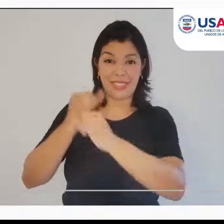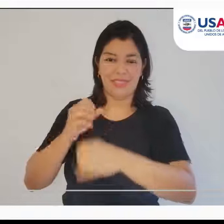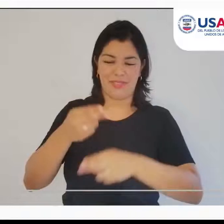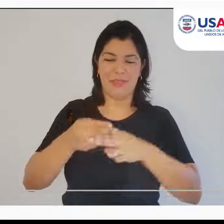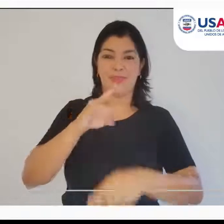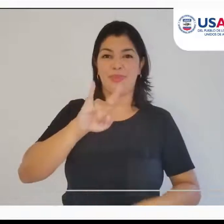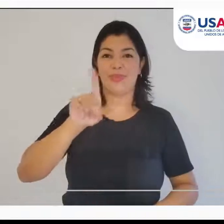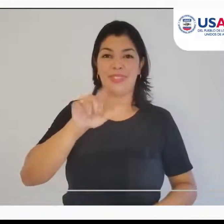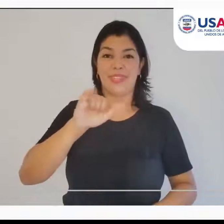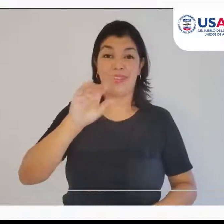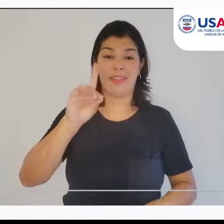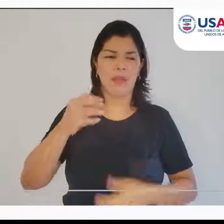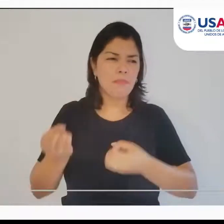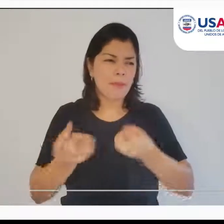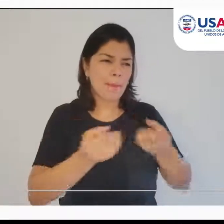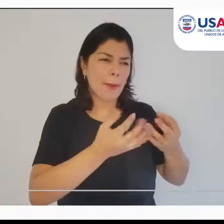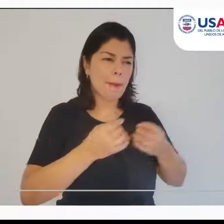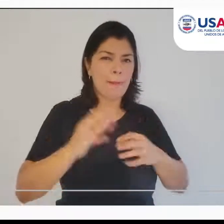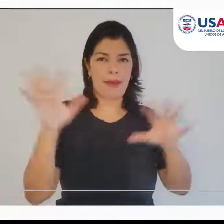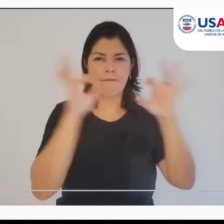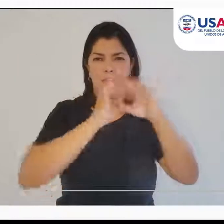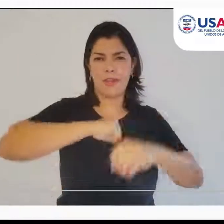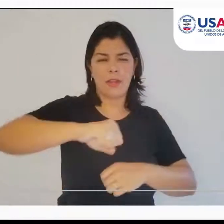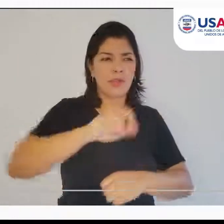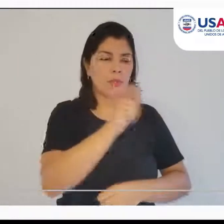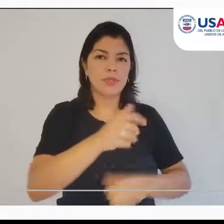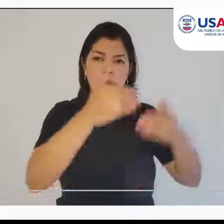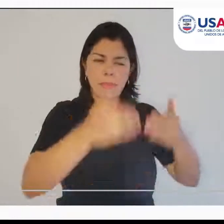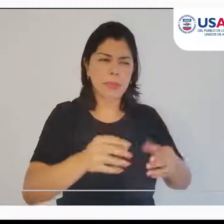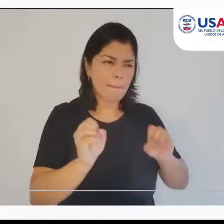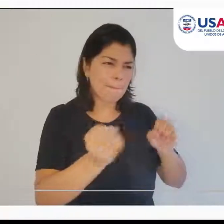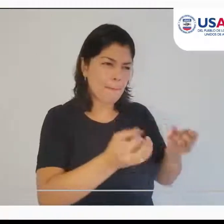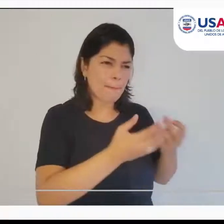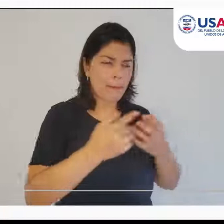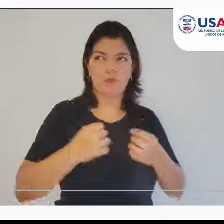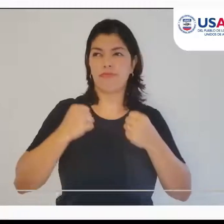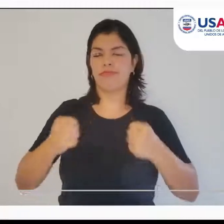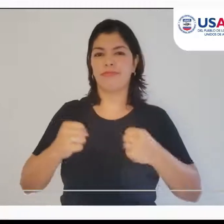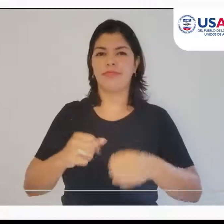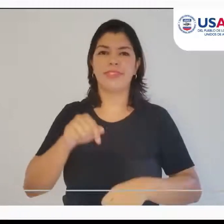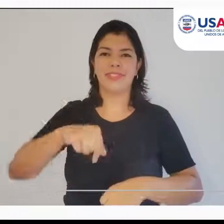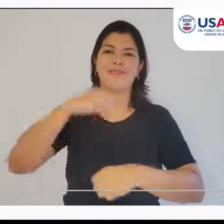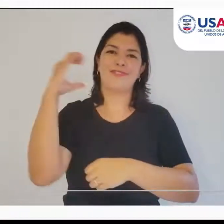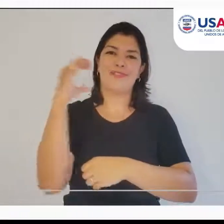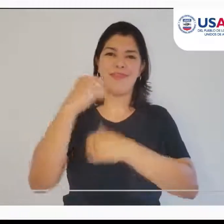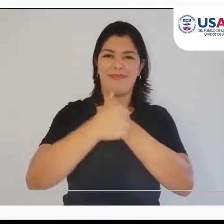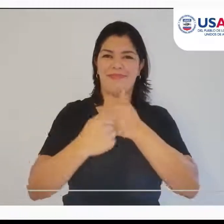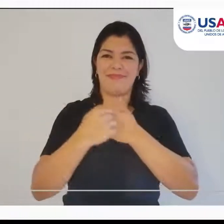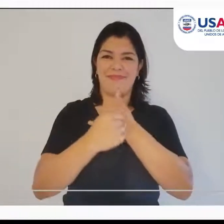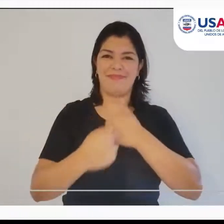USAID, está empoderando mediante un enfoque de derechos a las personas con discapacidad en diferentes territorios de Colombia.